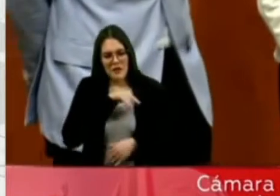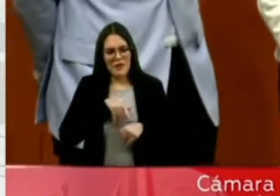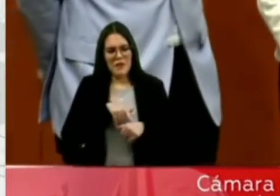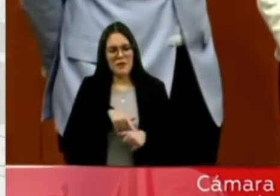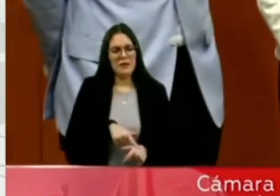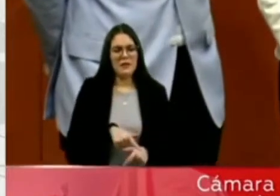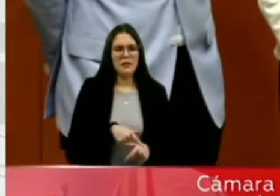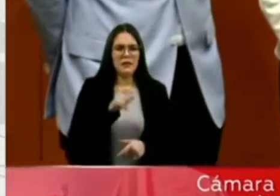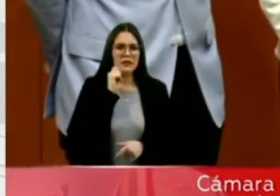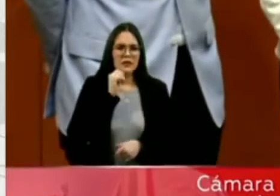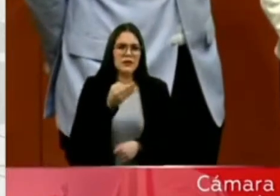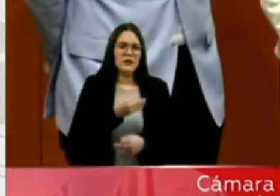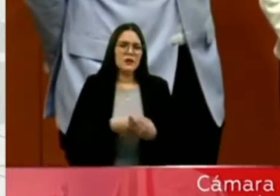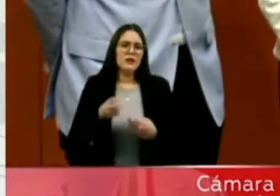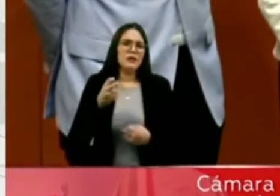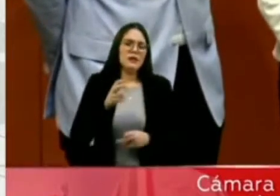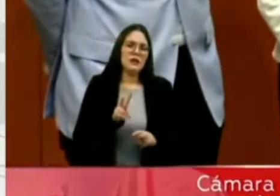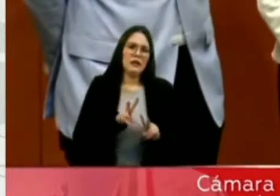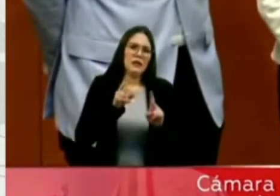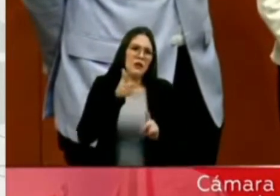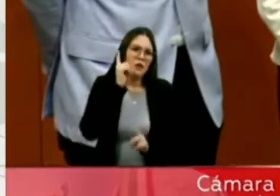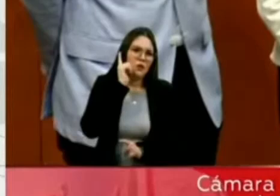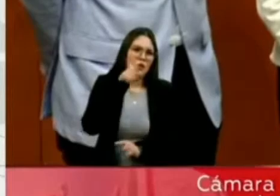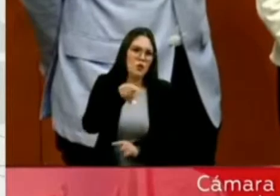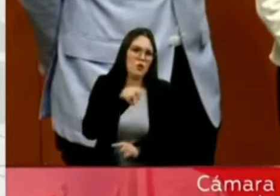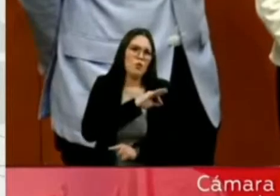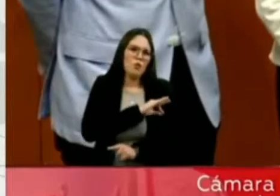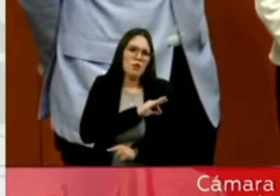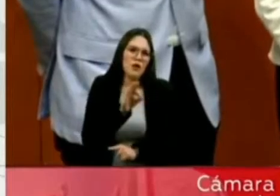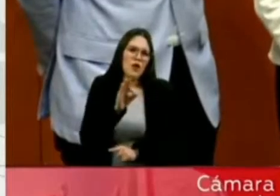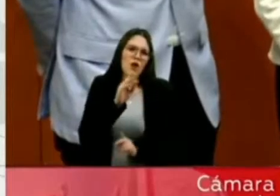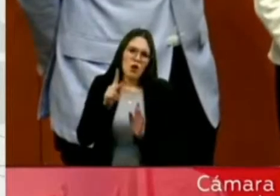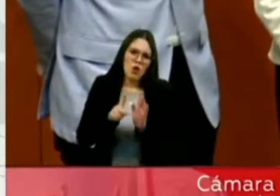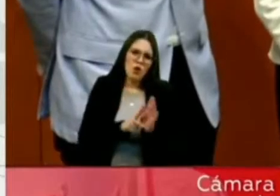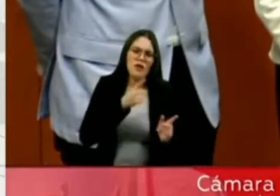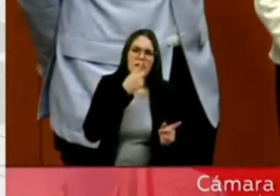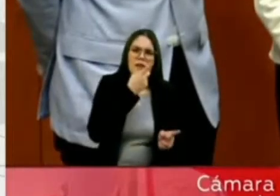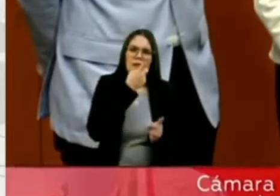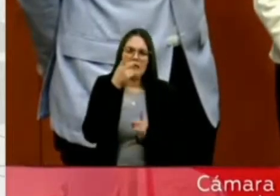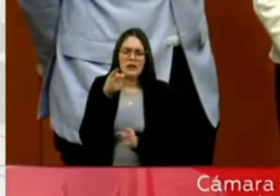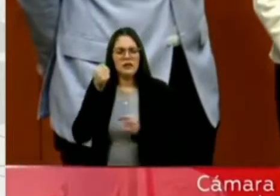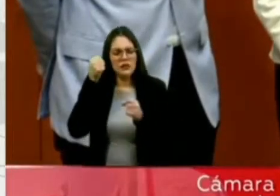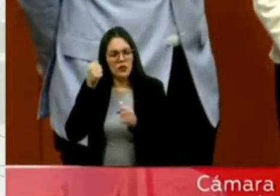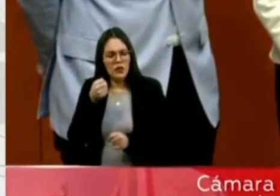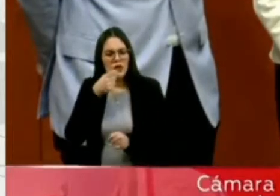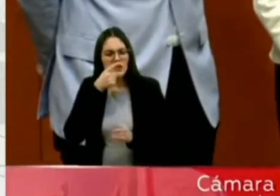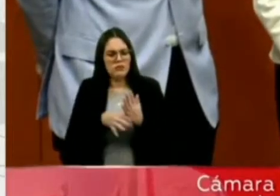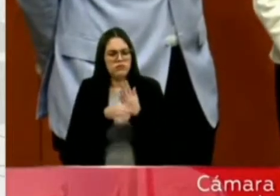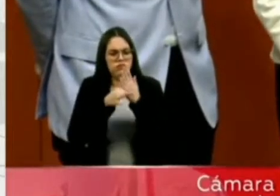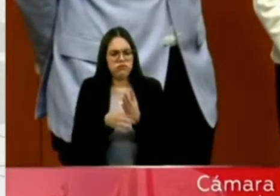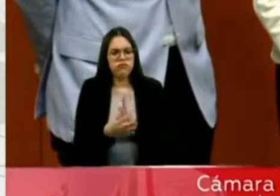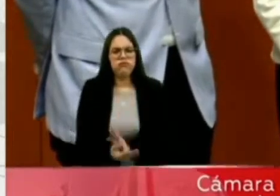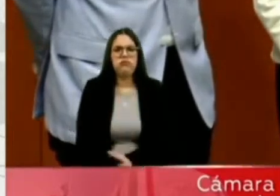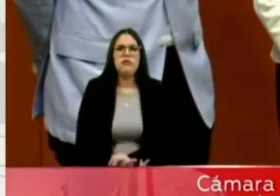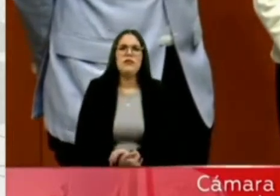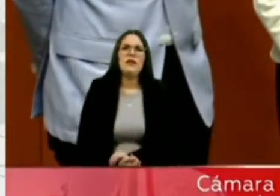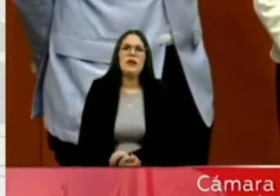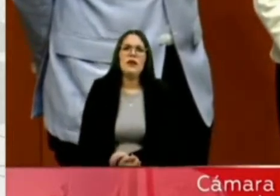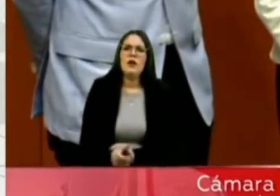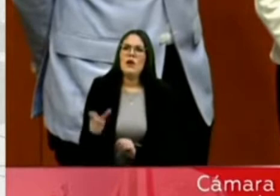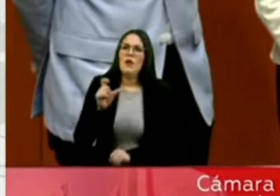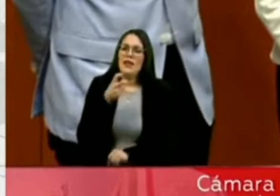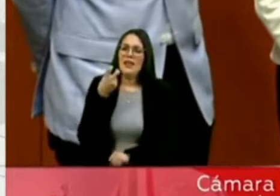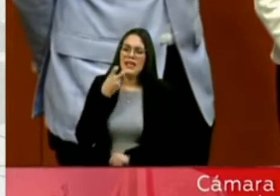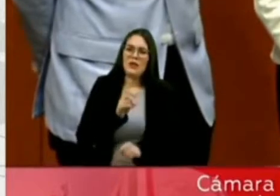a todo este tema que usted la pudiera reiterar, sostener. Frente a una crisis de este